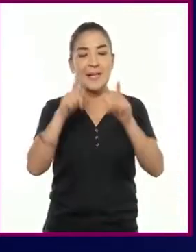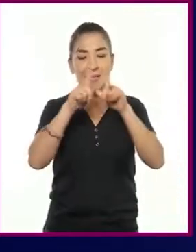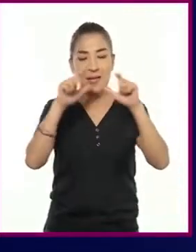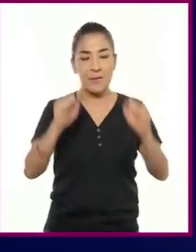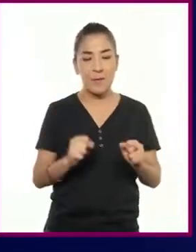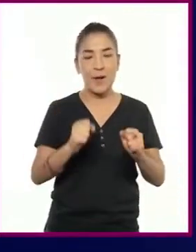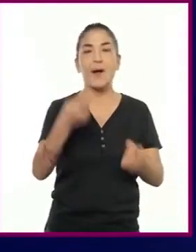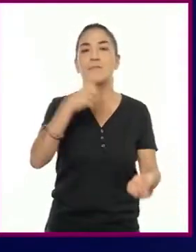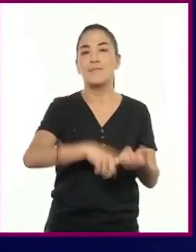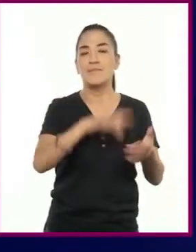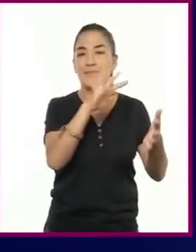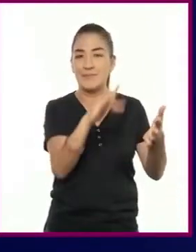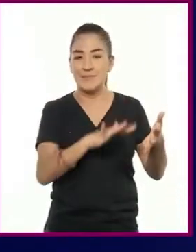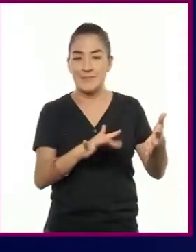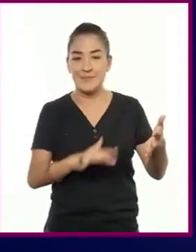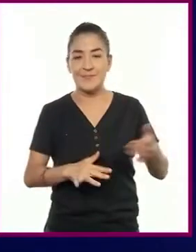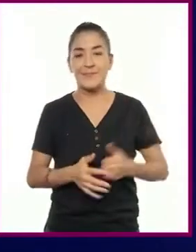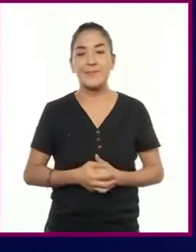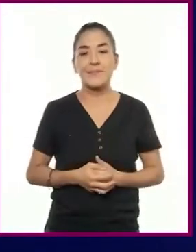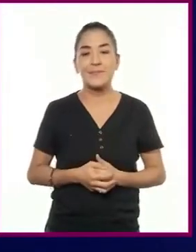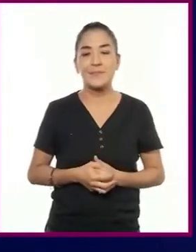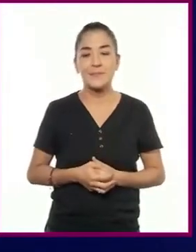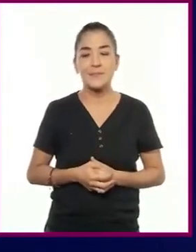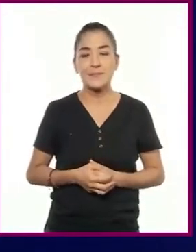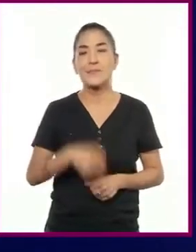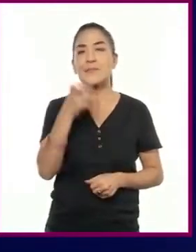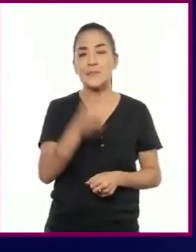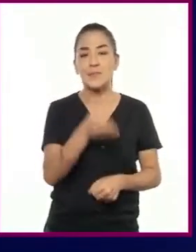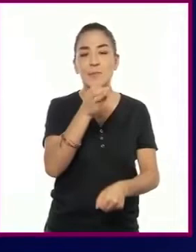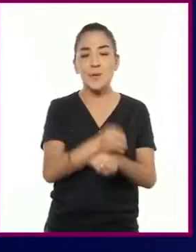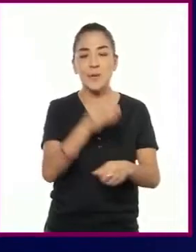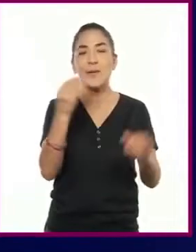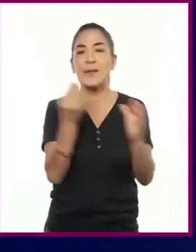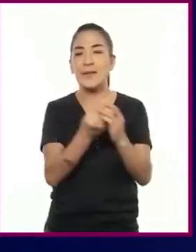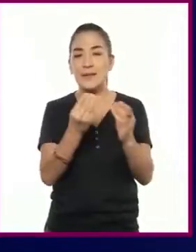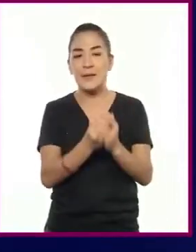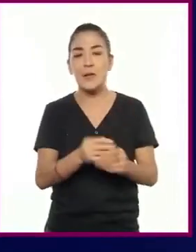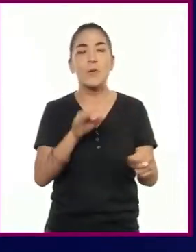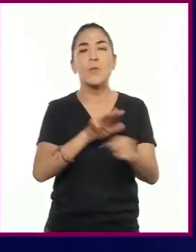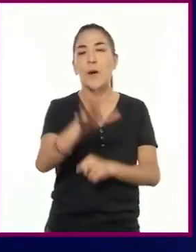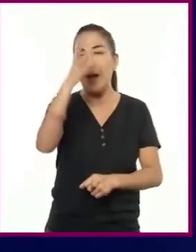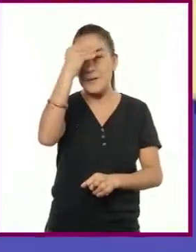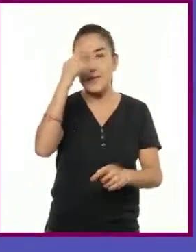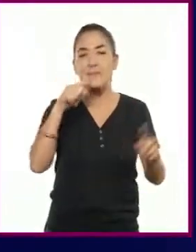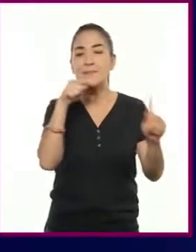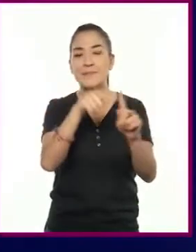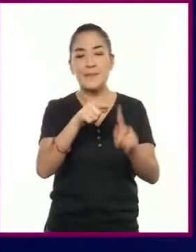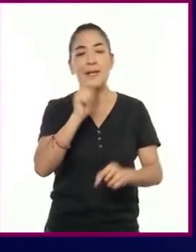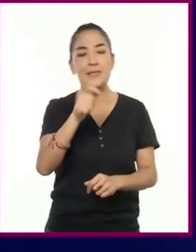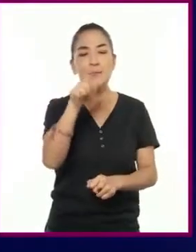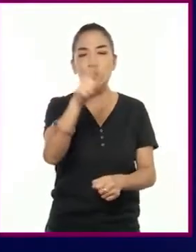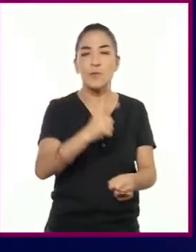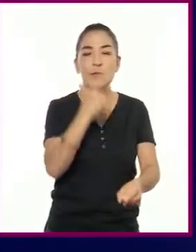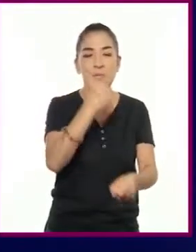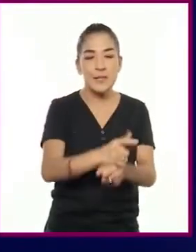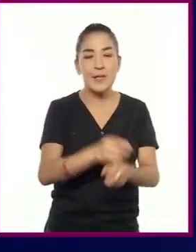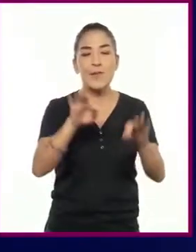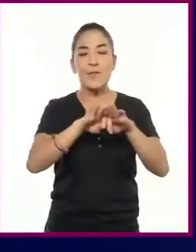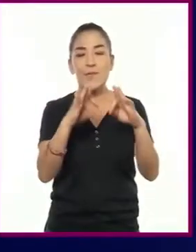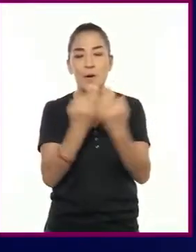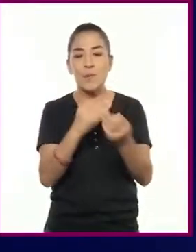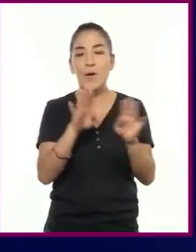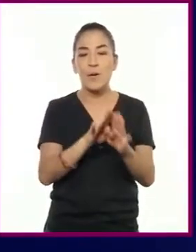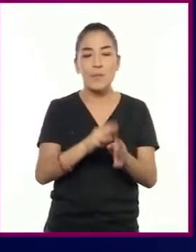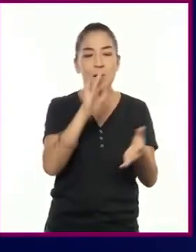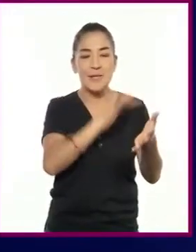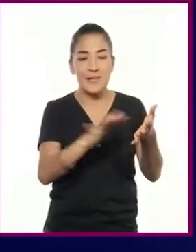lengua en textos literarios. Durante esta sesión el aprendizaje esperado es: identifica la forma en la que la